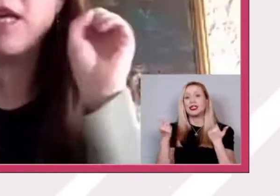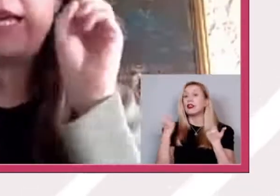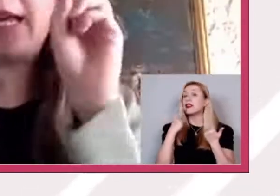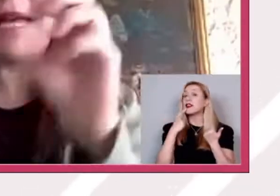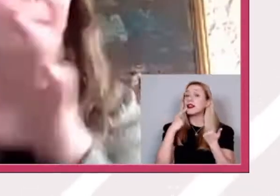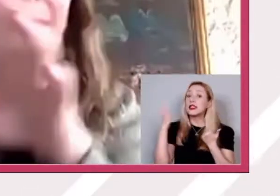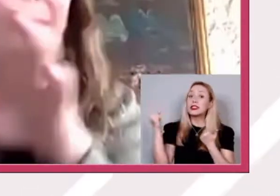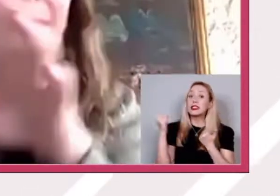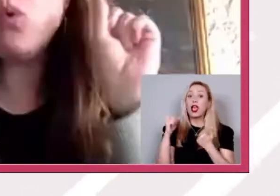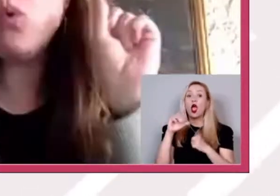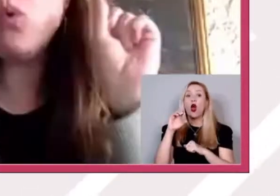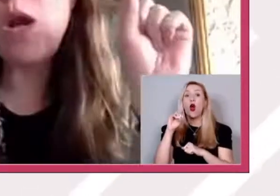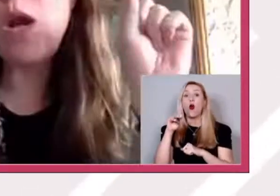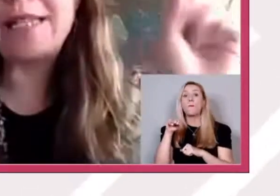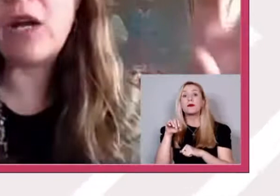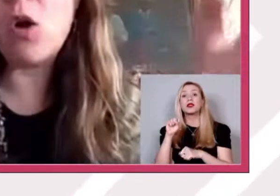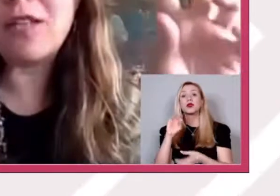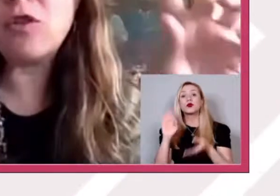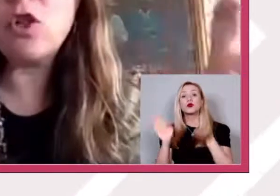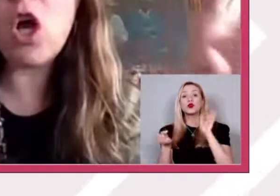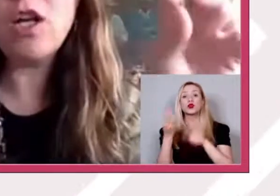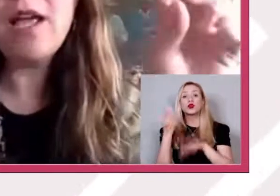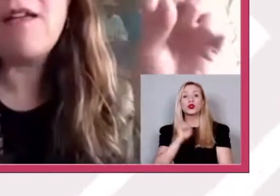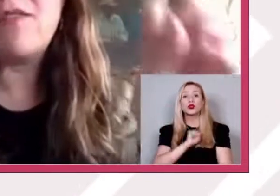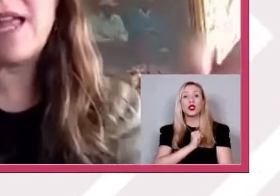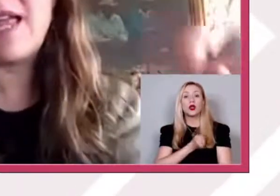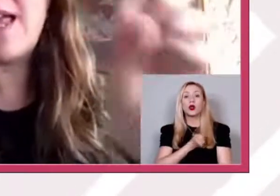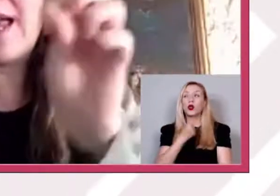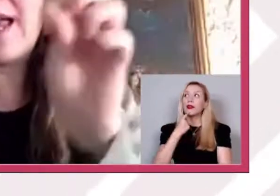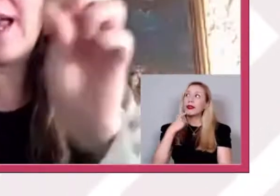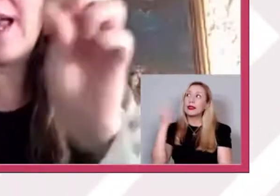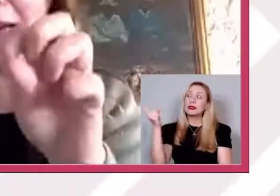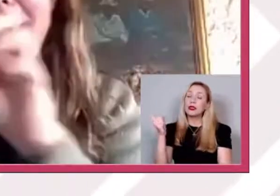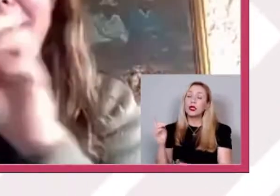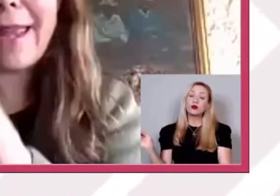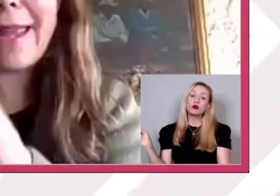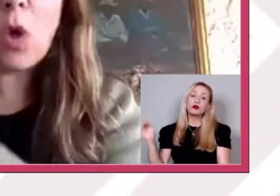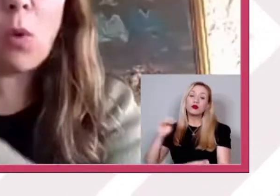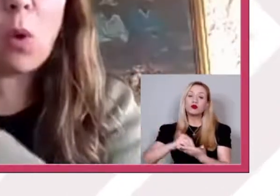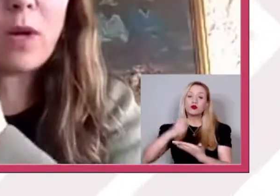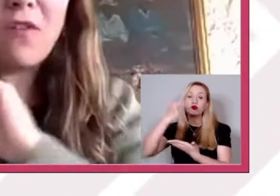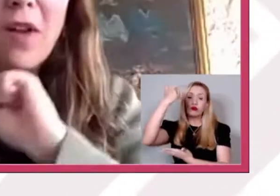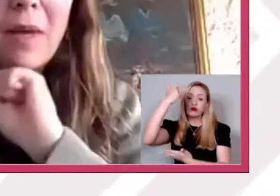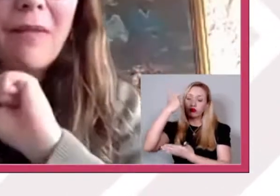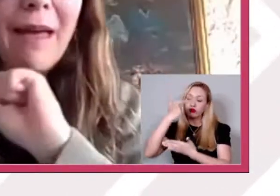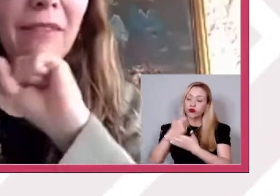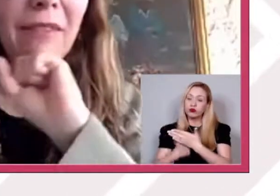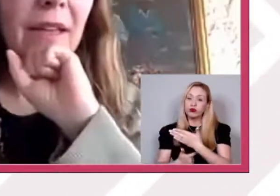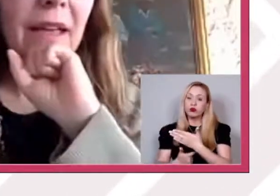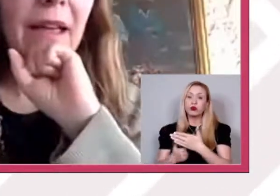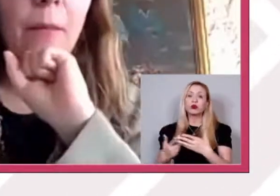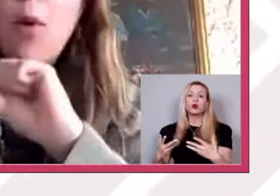OMS continúa con la catalogación de la vejez como una enfermedad porque